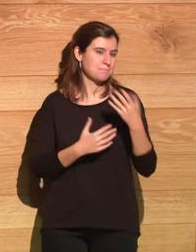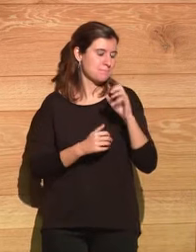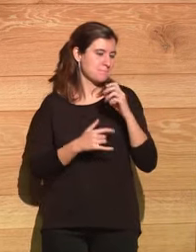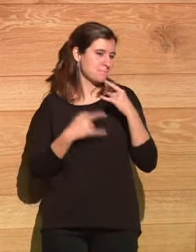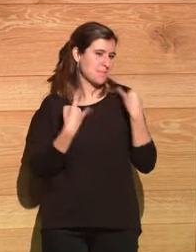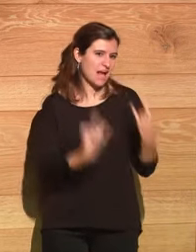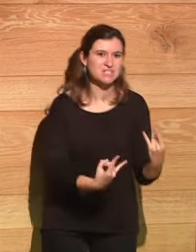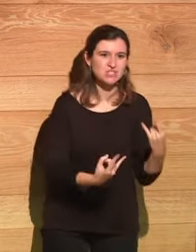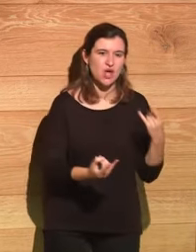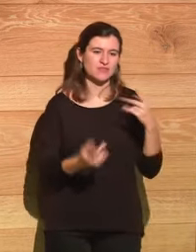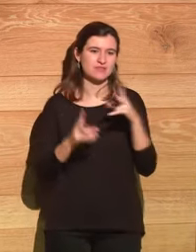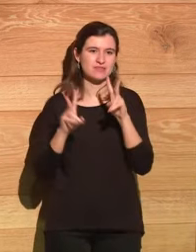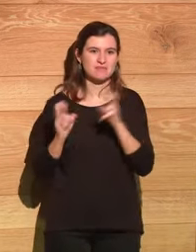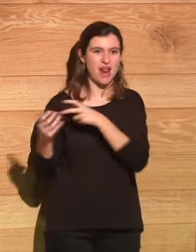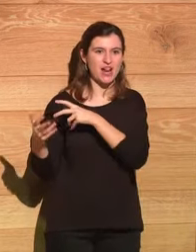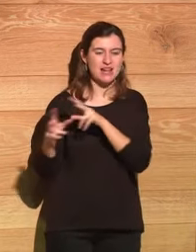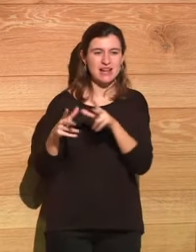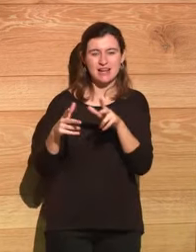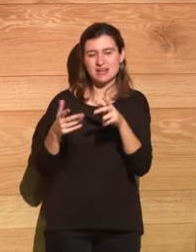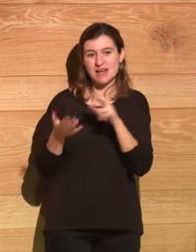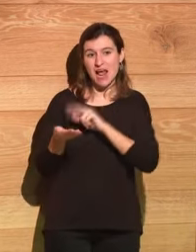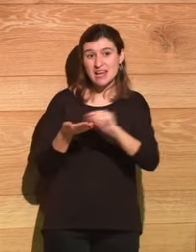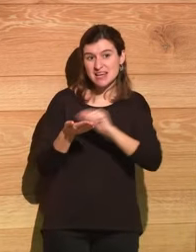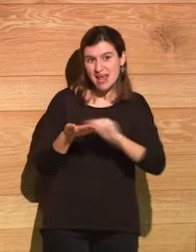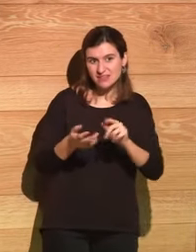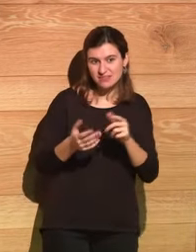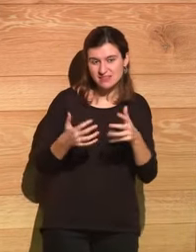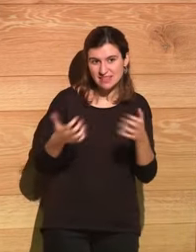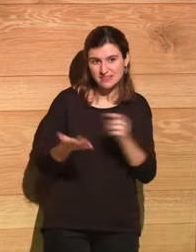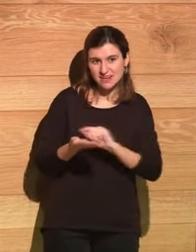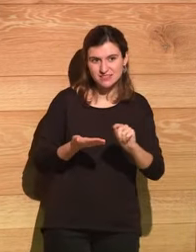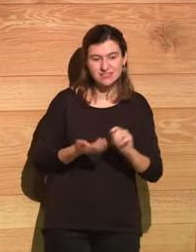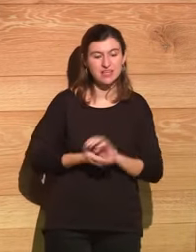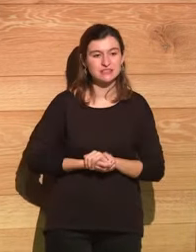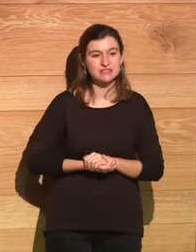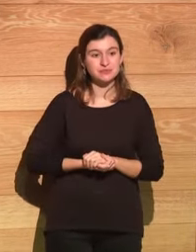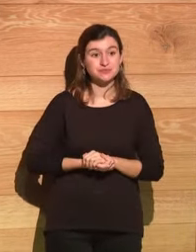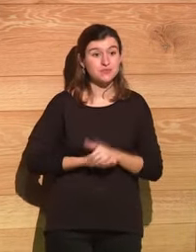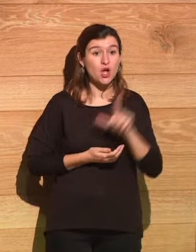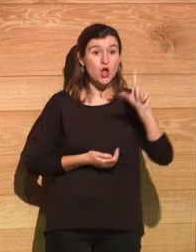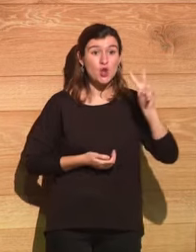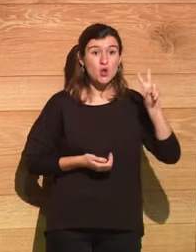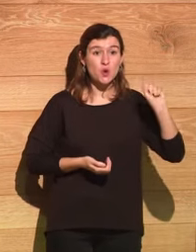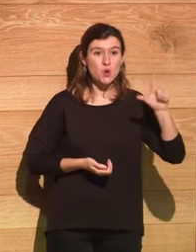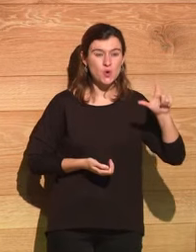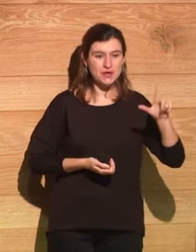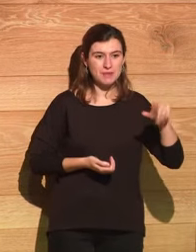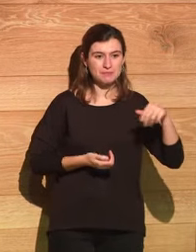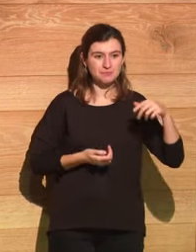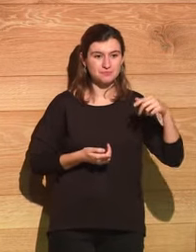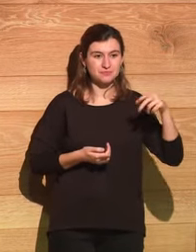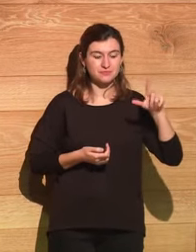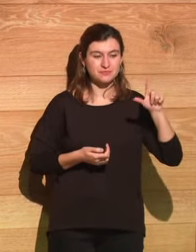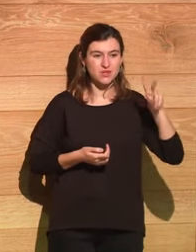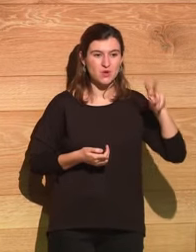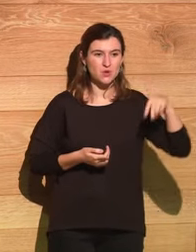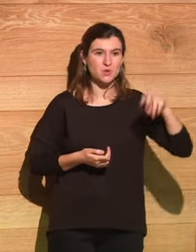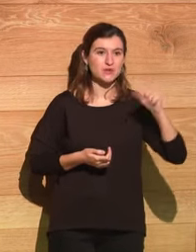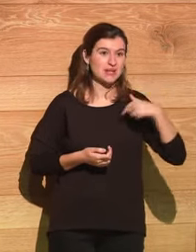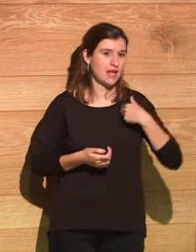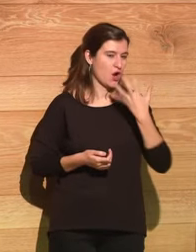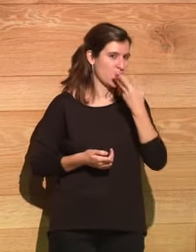letras. Pasión, sí. Y de Luna, bueno, pues a Luna la conocerán